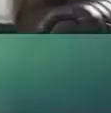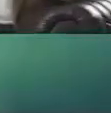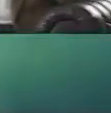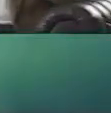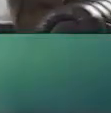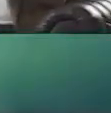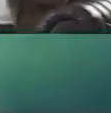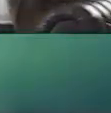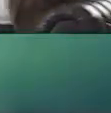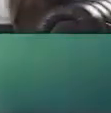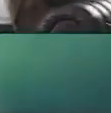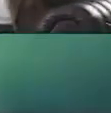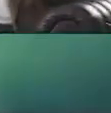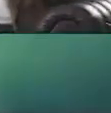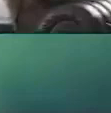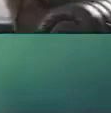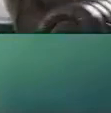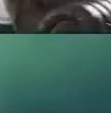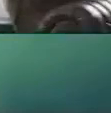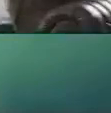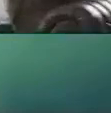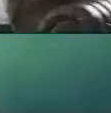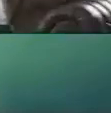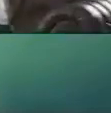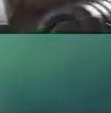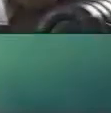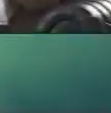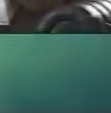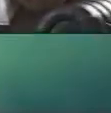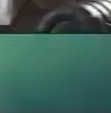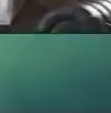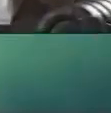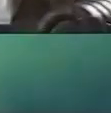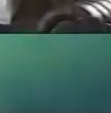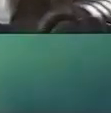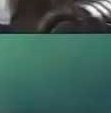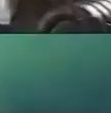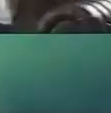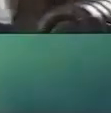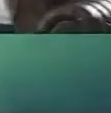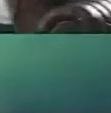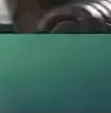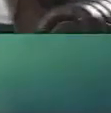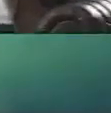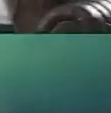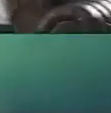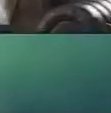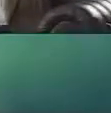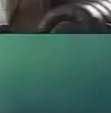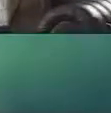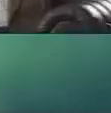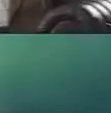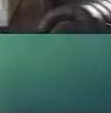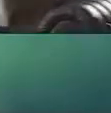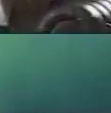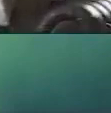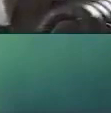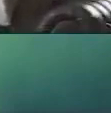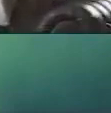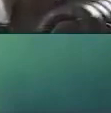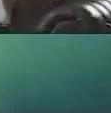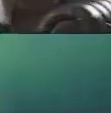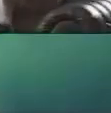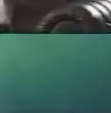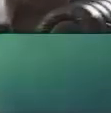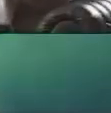el protagonismo de los sordos, y lo más importante es el respeto a la lengua de señas, que también los niños puedan tener el acceso a la educación